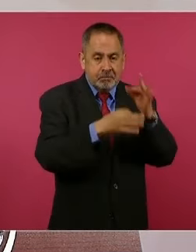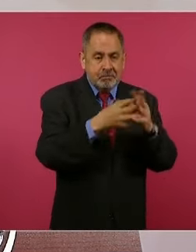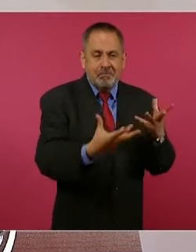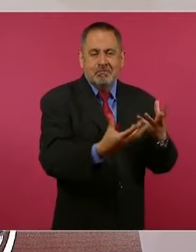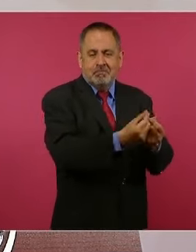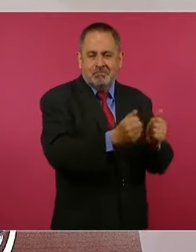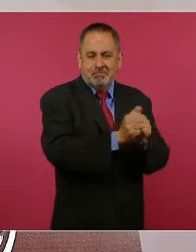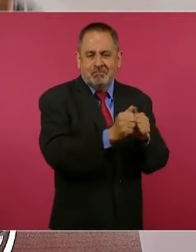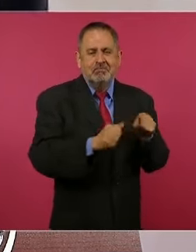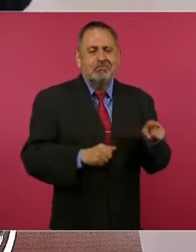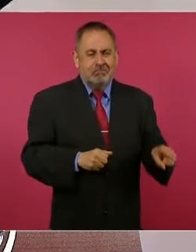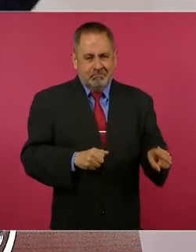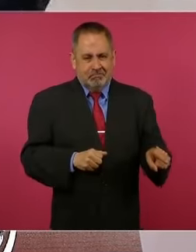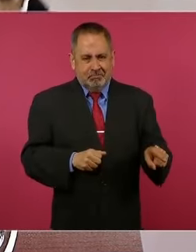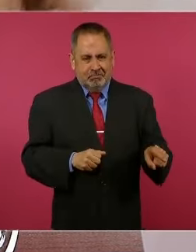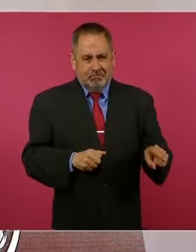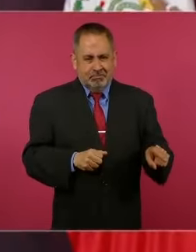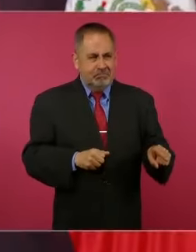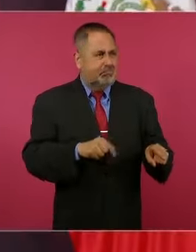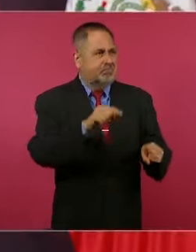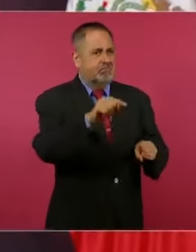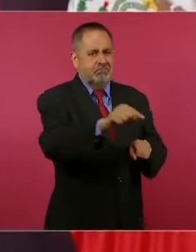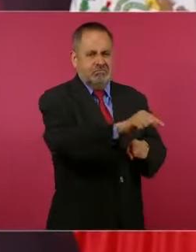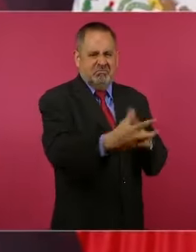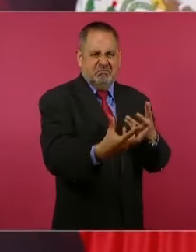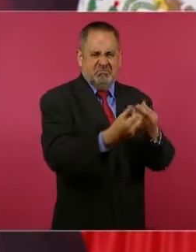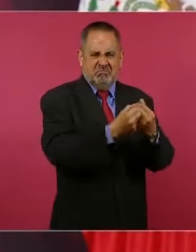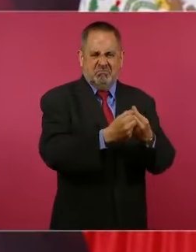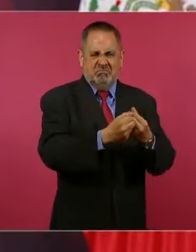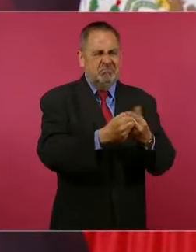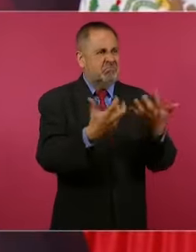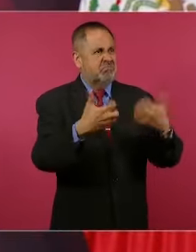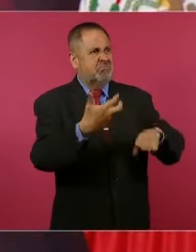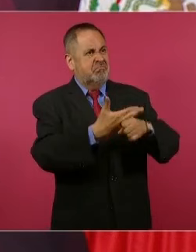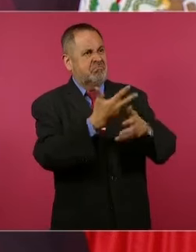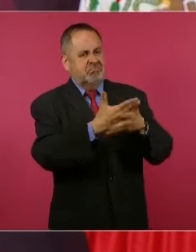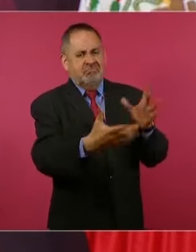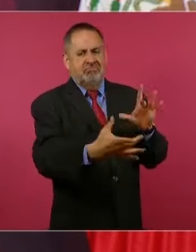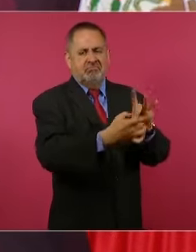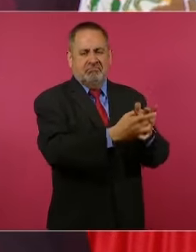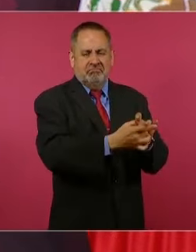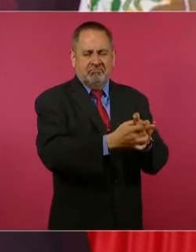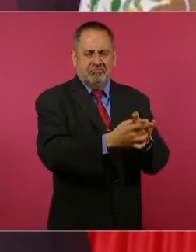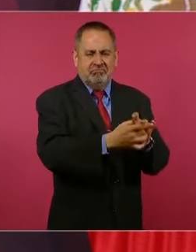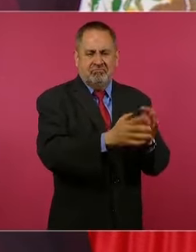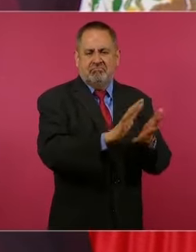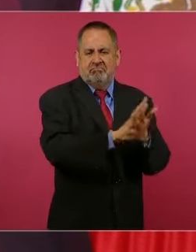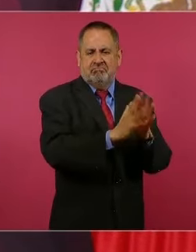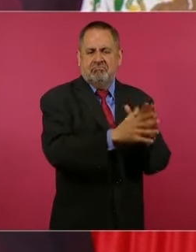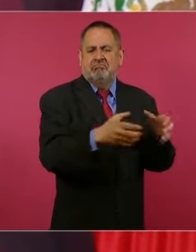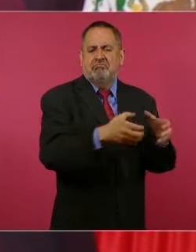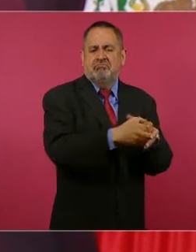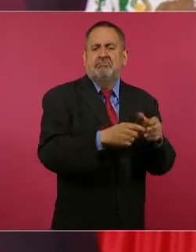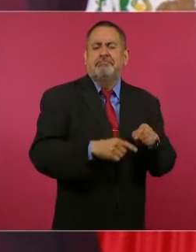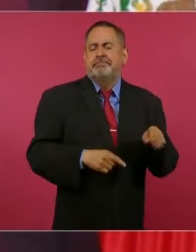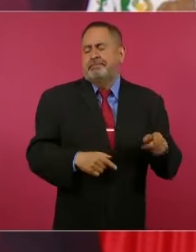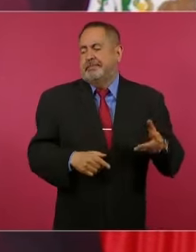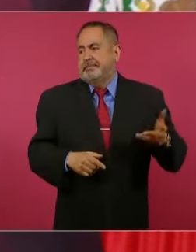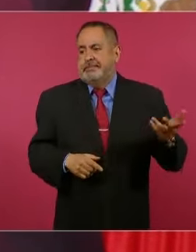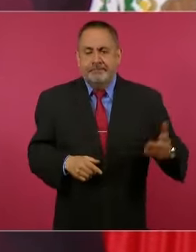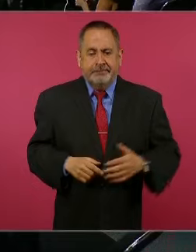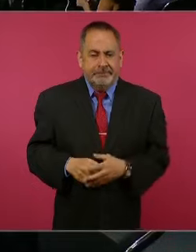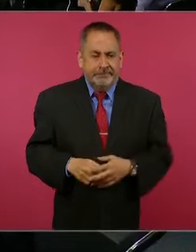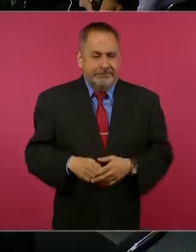representantes las grandes corporaciones tienen ahí sus este